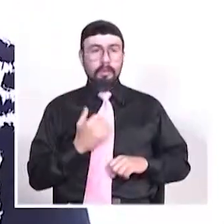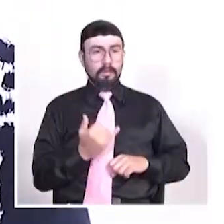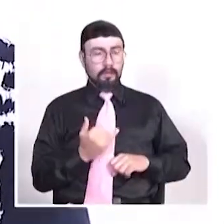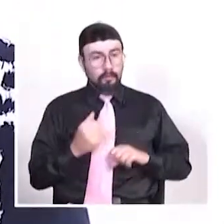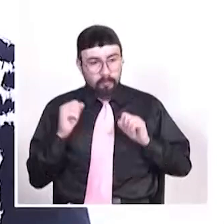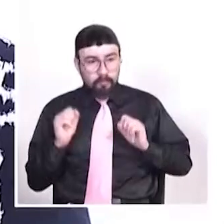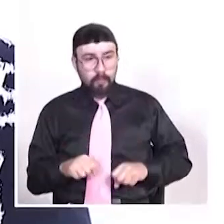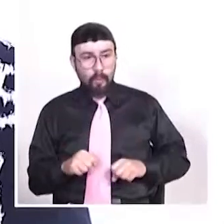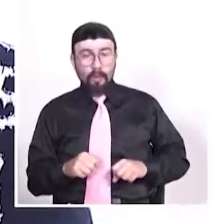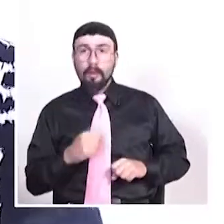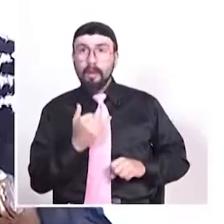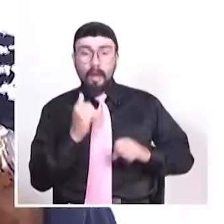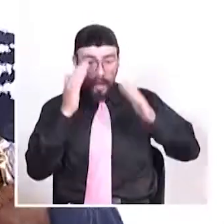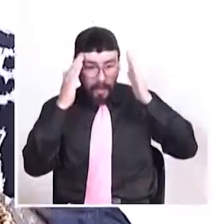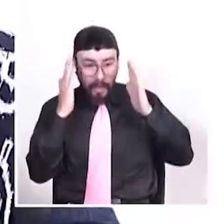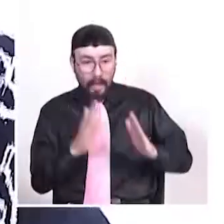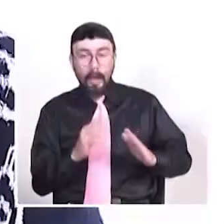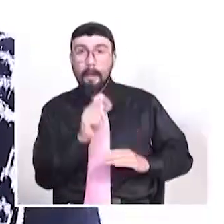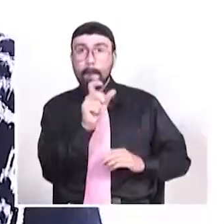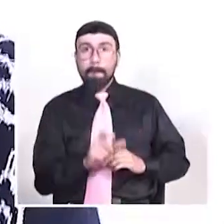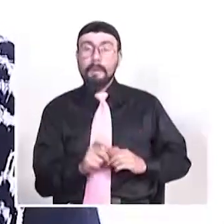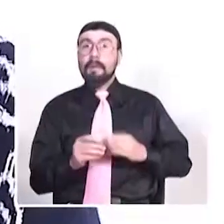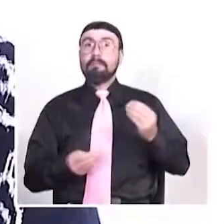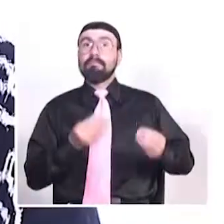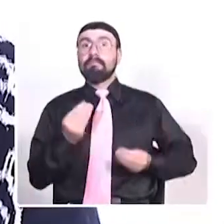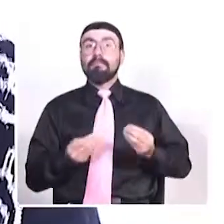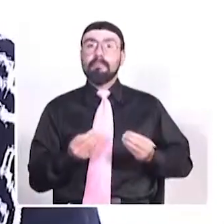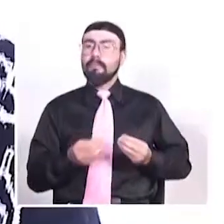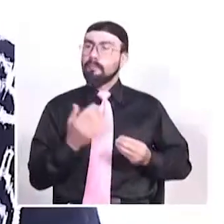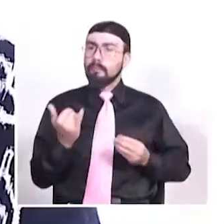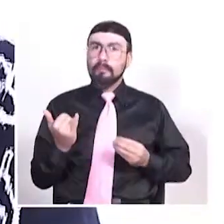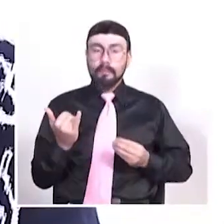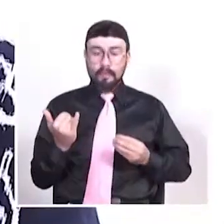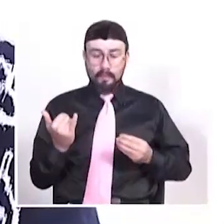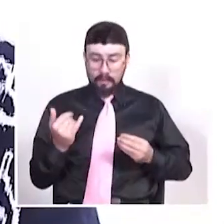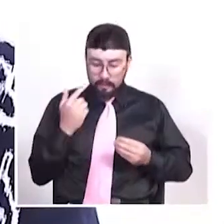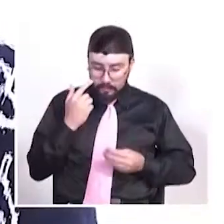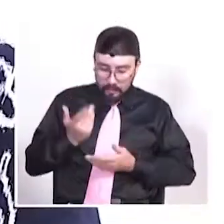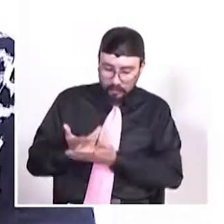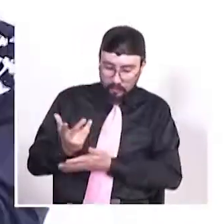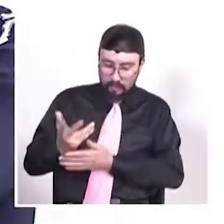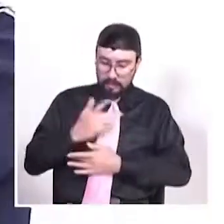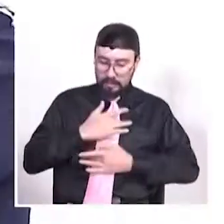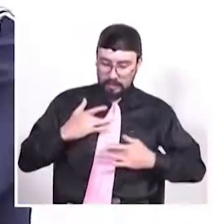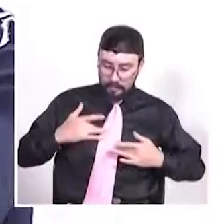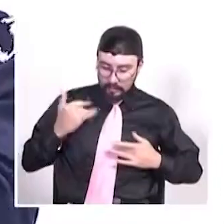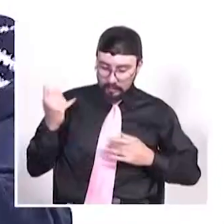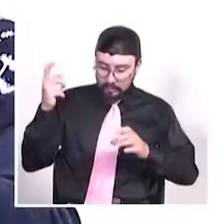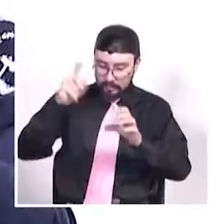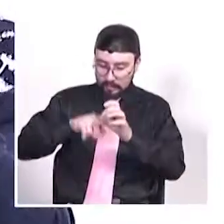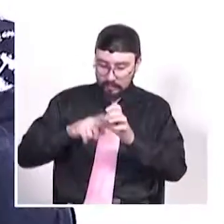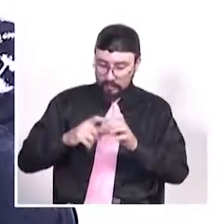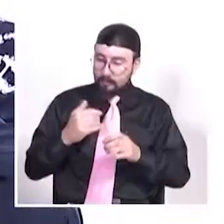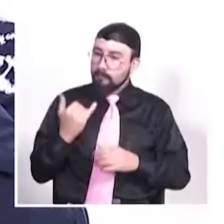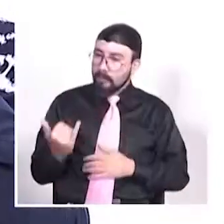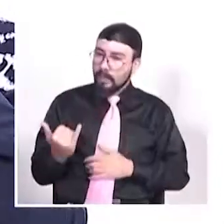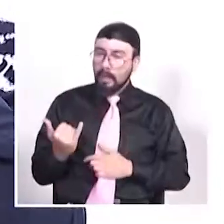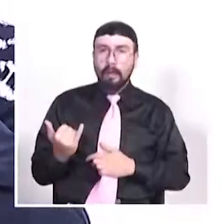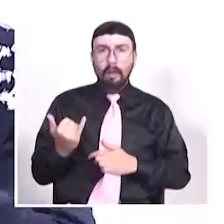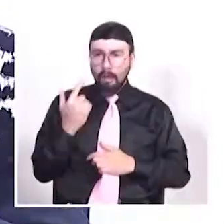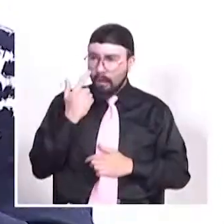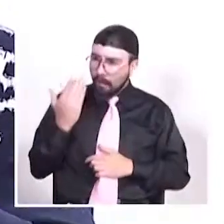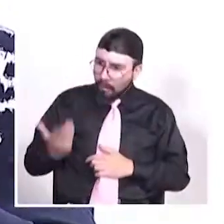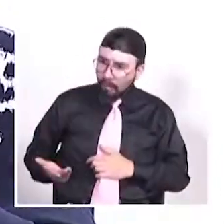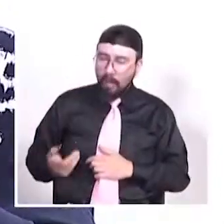poder atender a una persona. Veamos estas notas saludables para que ahorita con nuestro otro modelo lo entiendan de una